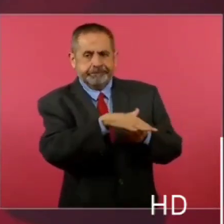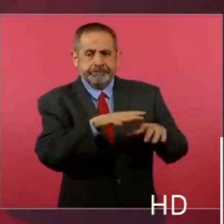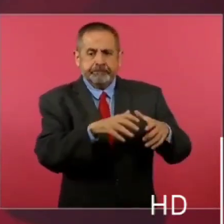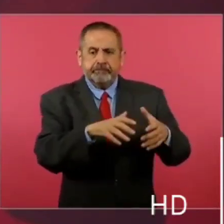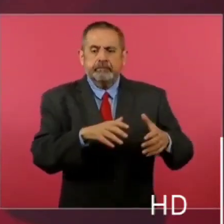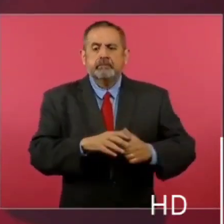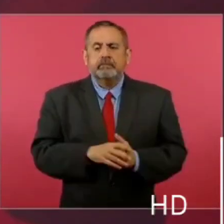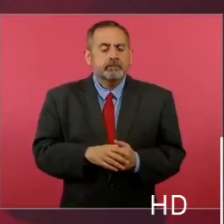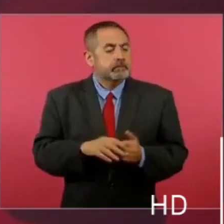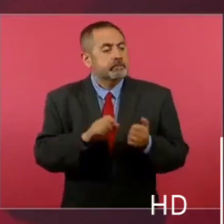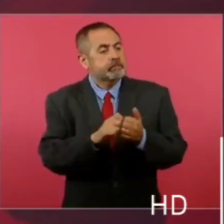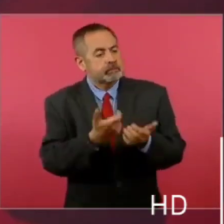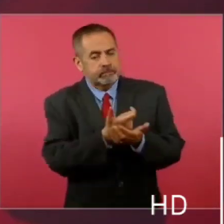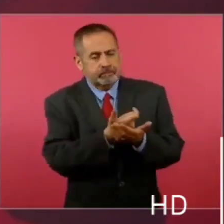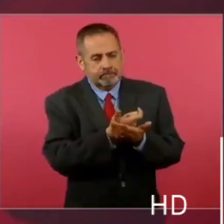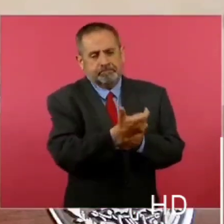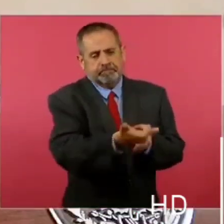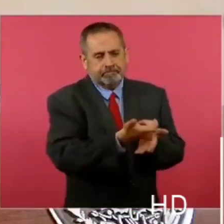a sueldo,